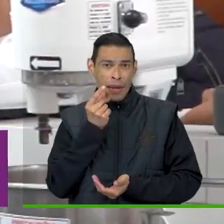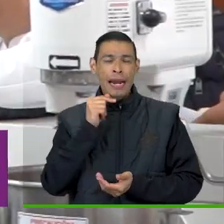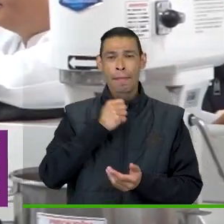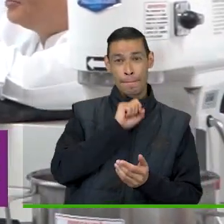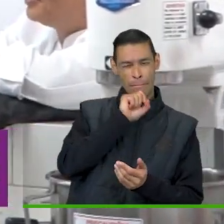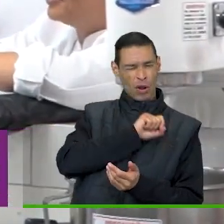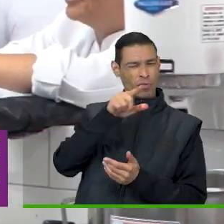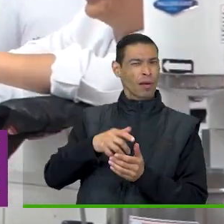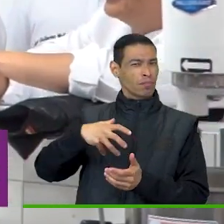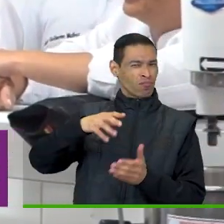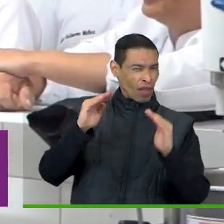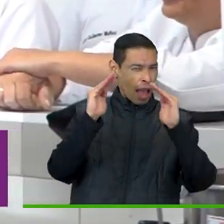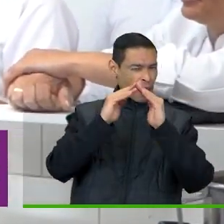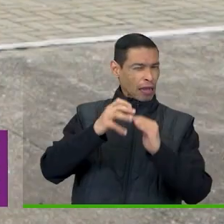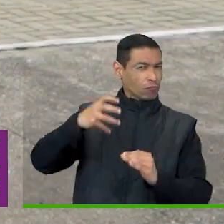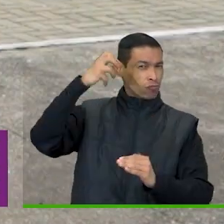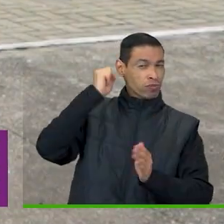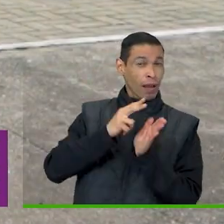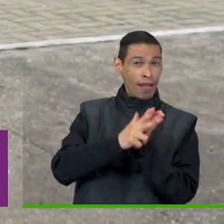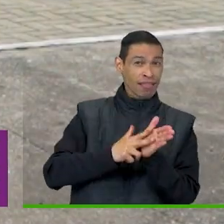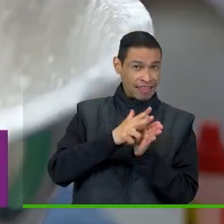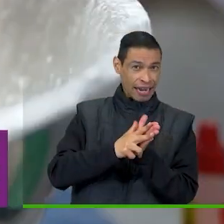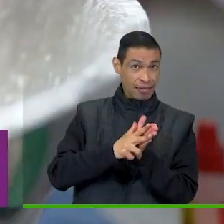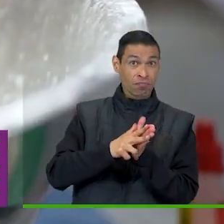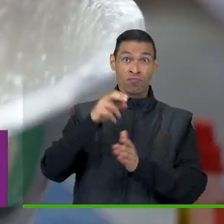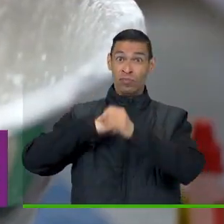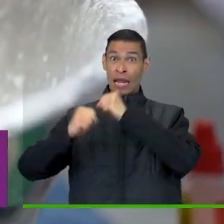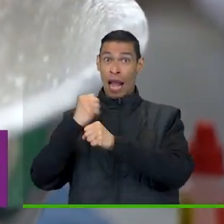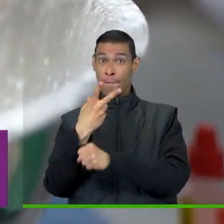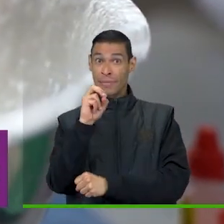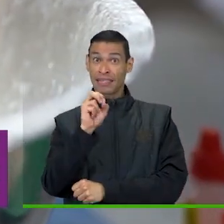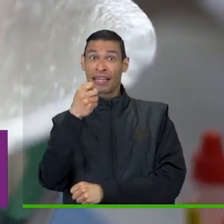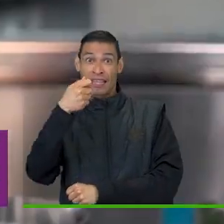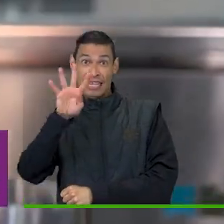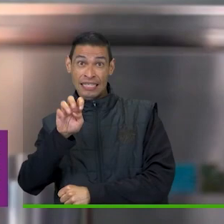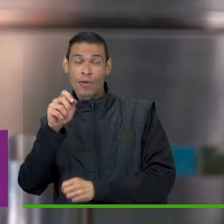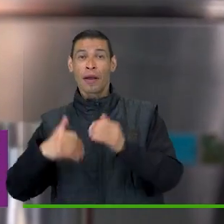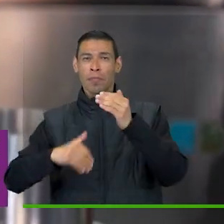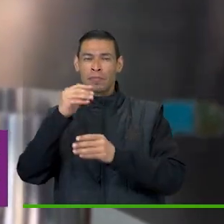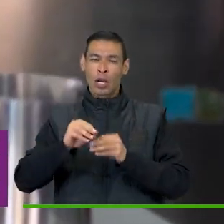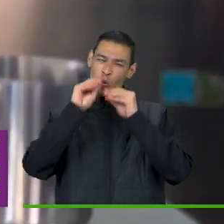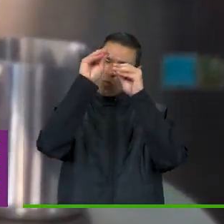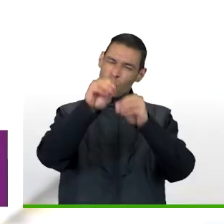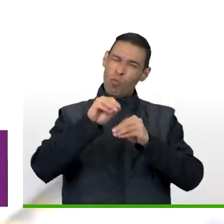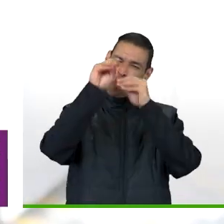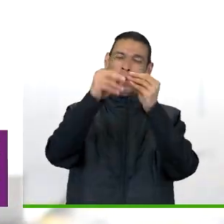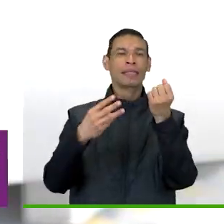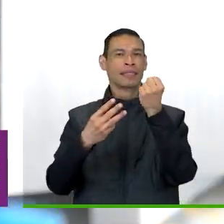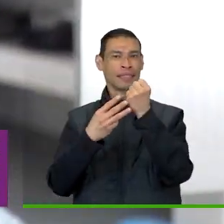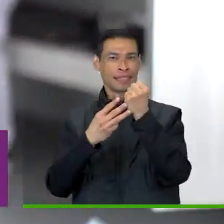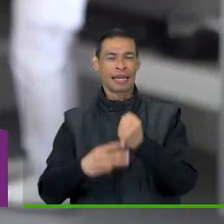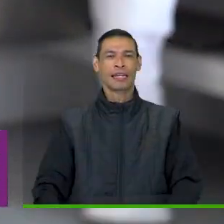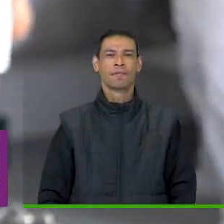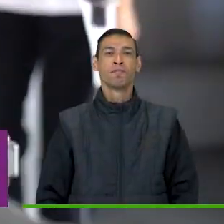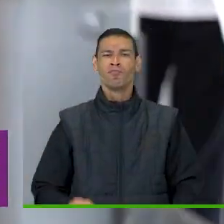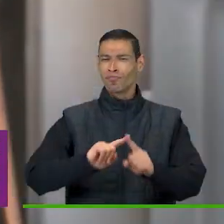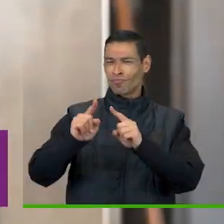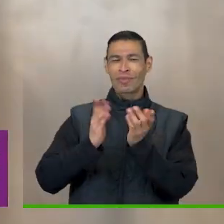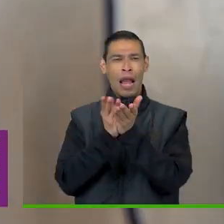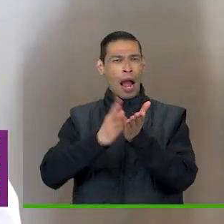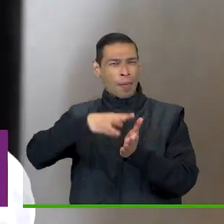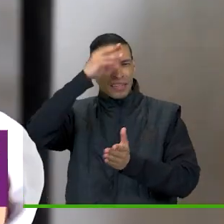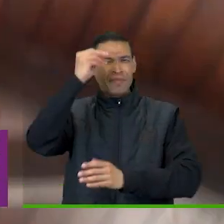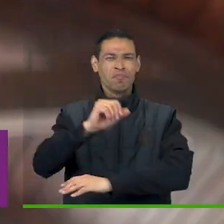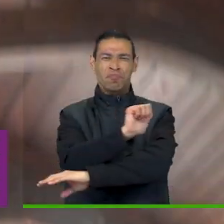de los programas de formación del SENA, donde los aprendices del técnico de cocina, mesa y bar, barismo, panadería, hacen una